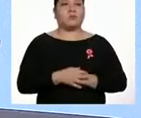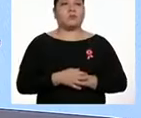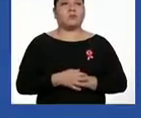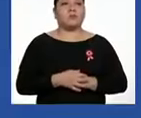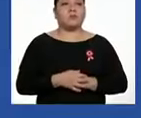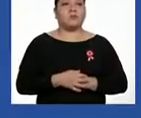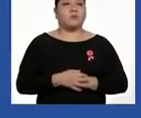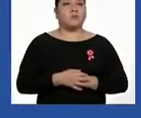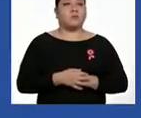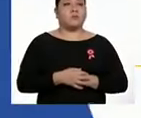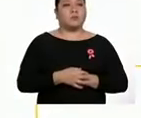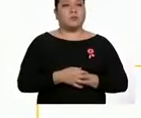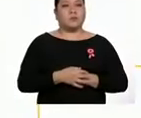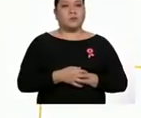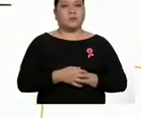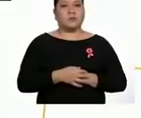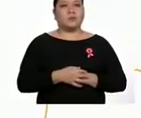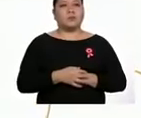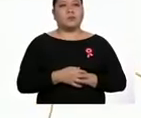manera.